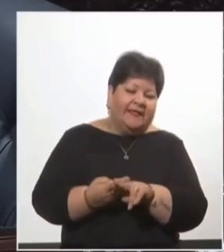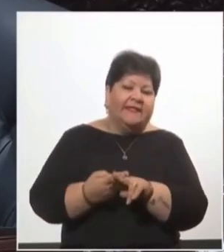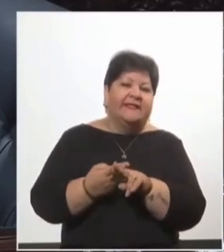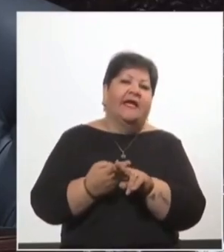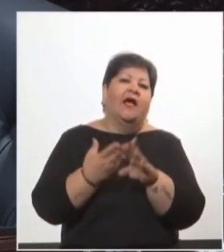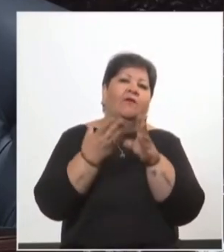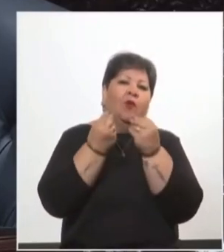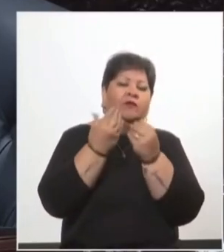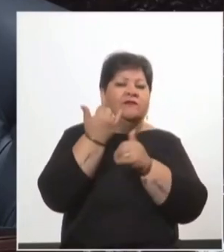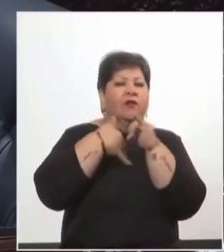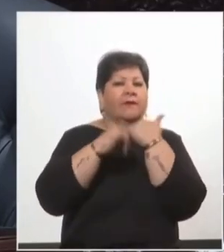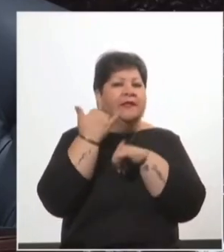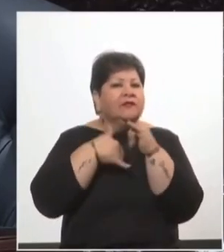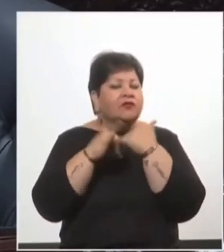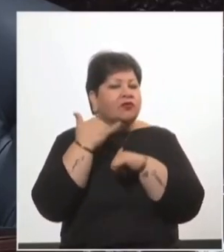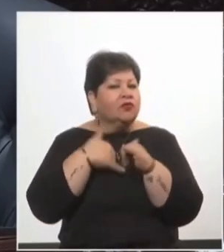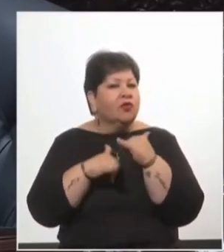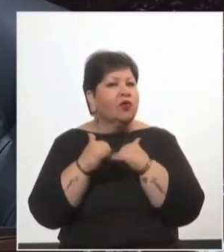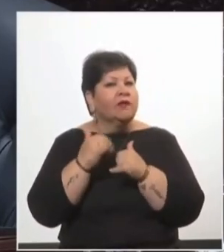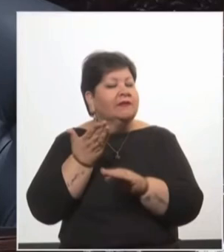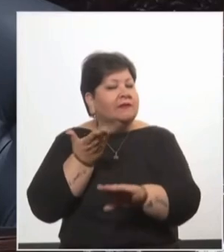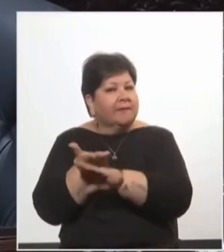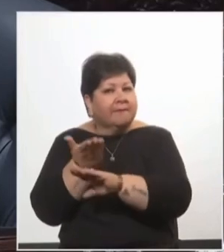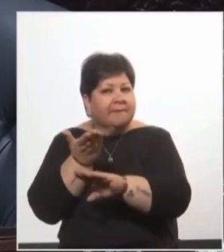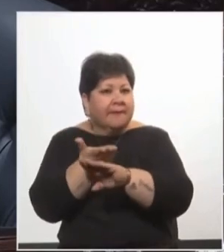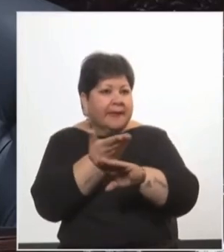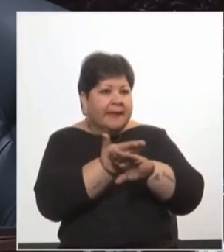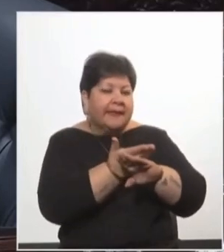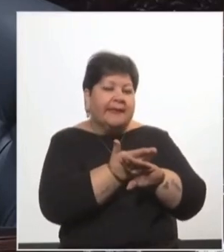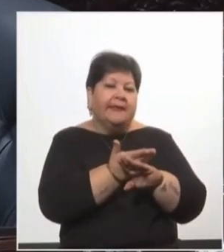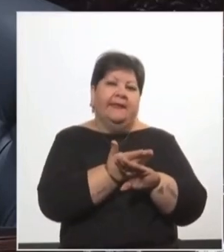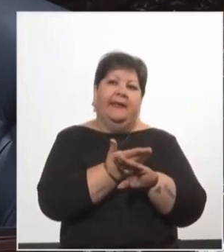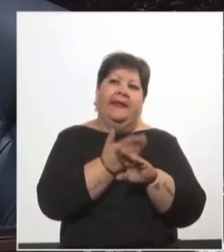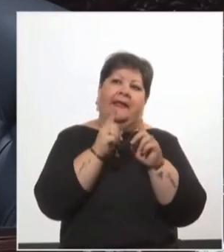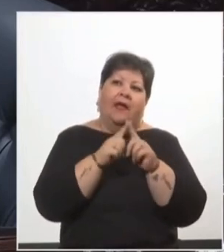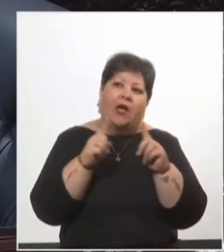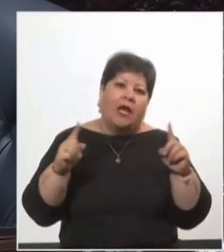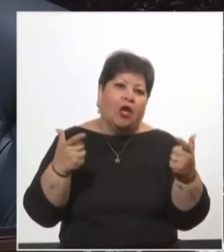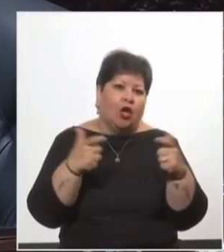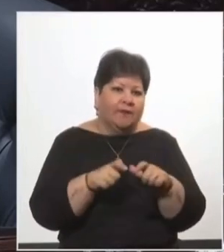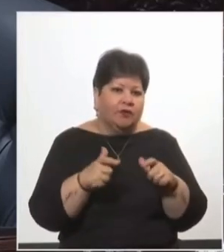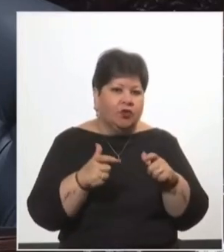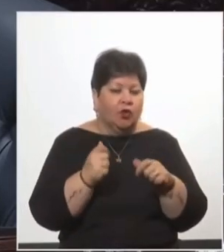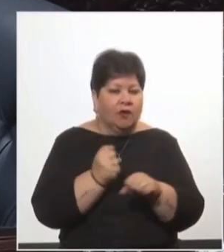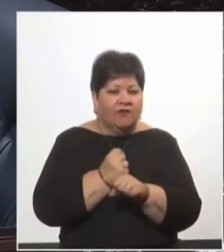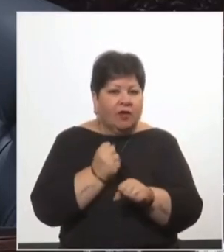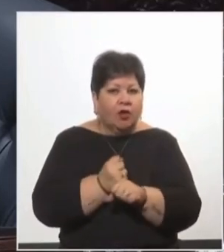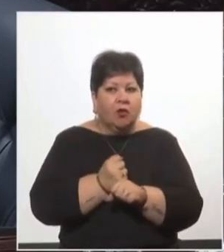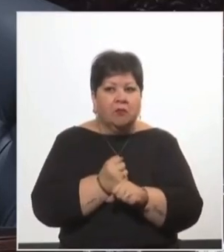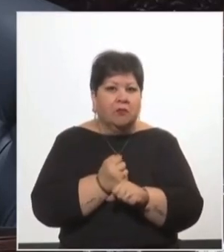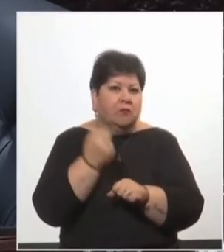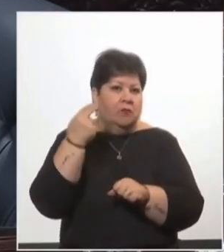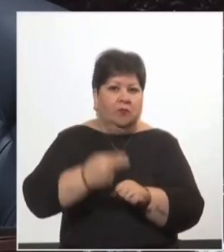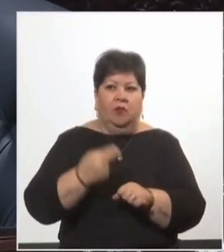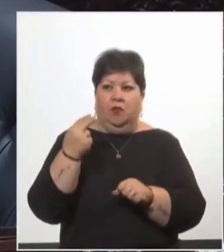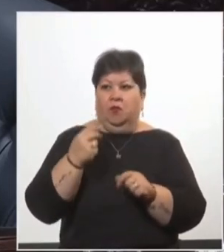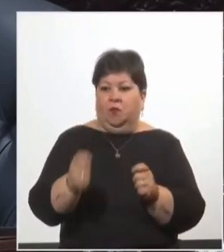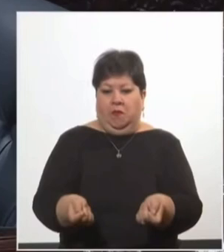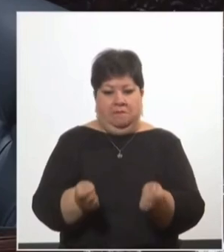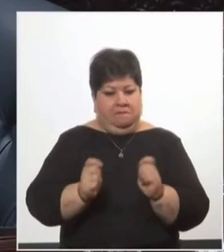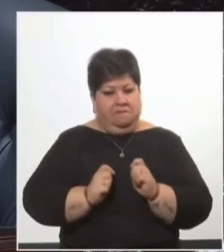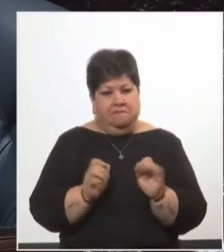mucha información que se solicitó a lo largo del trabajo de la comisión que nunca llegó. Ni